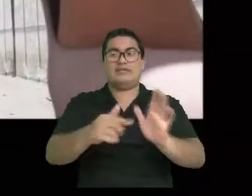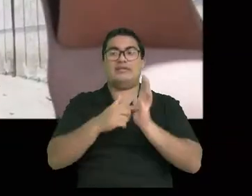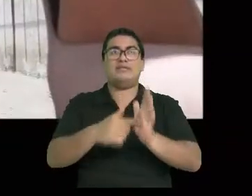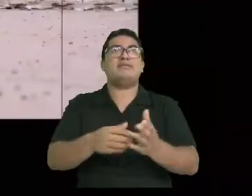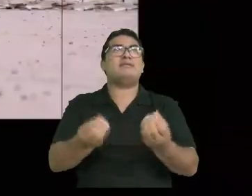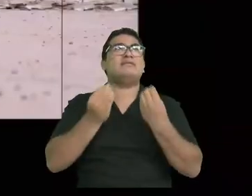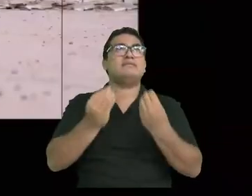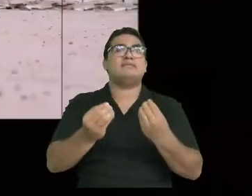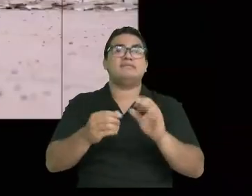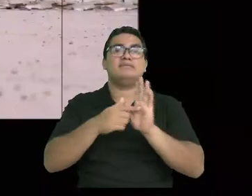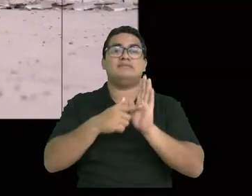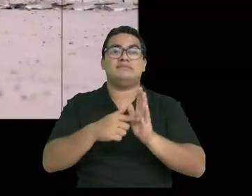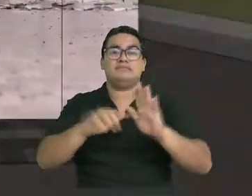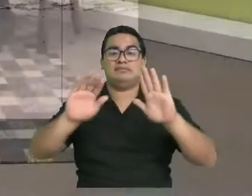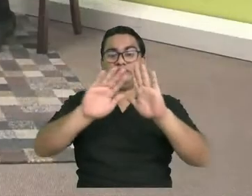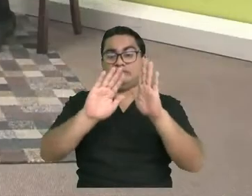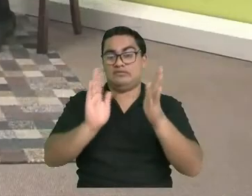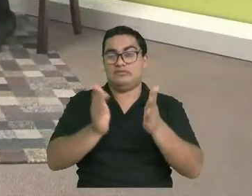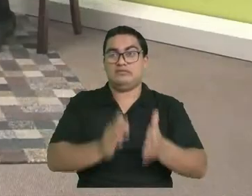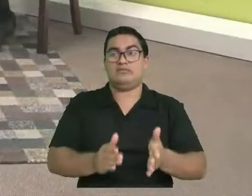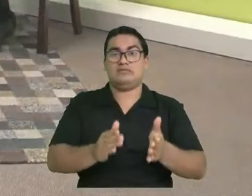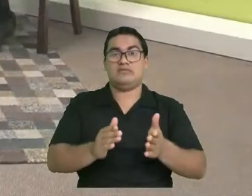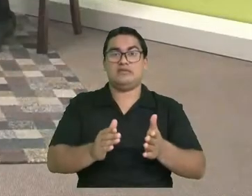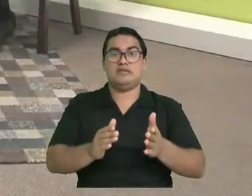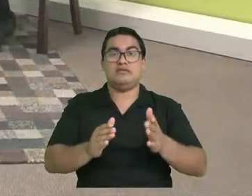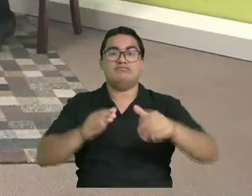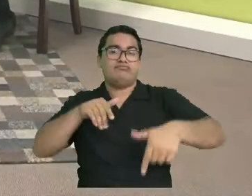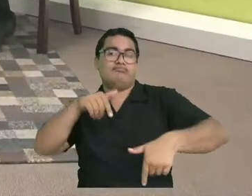por ejemplo, que una mujer al cruzarse